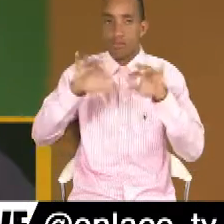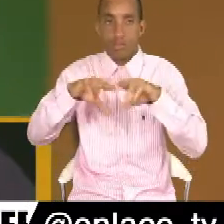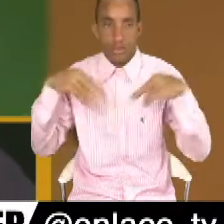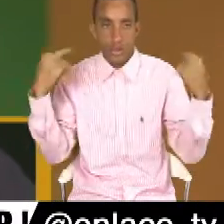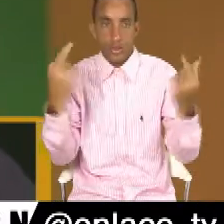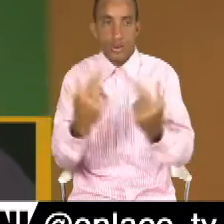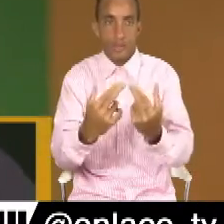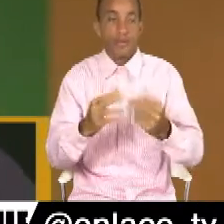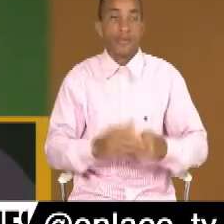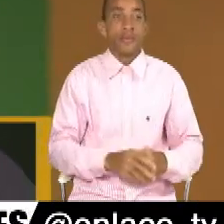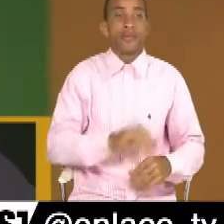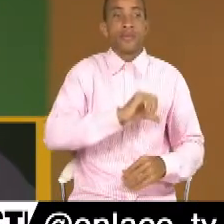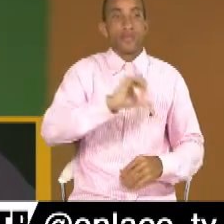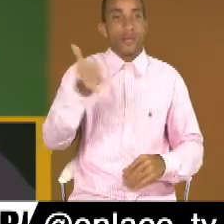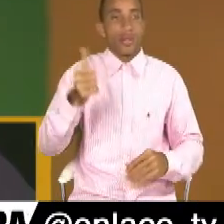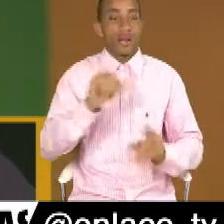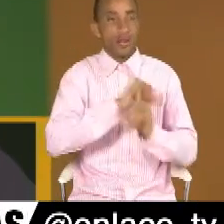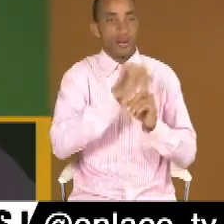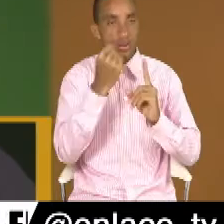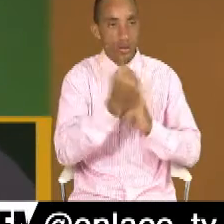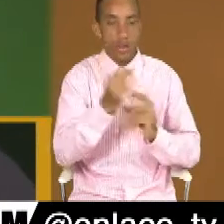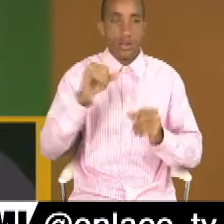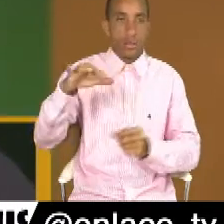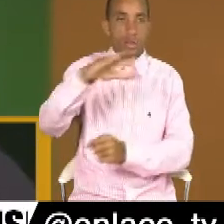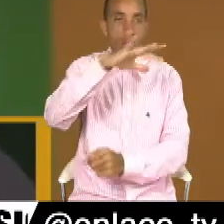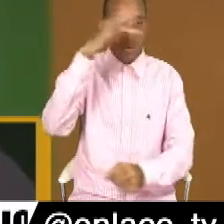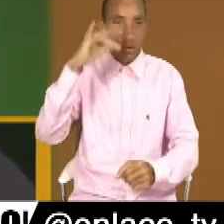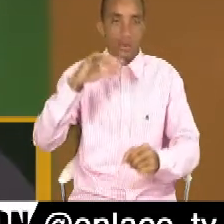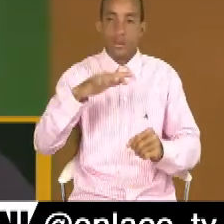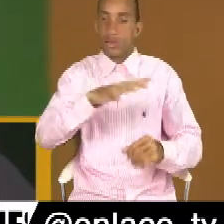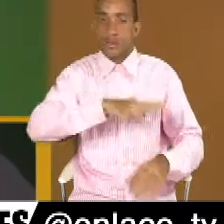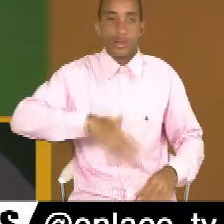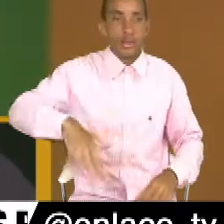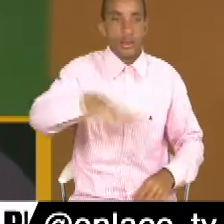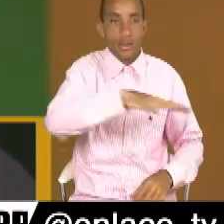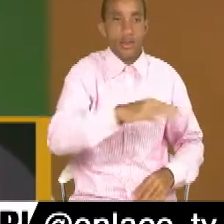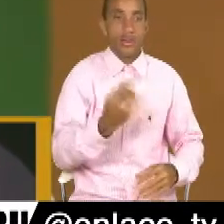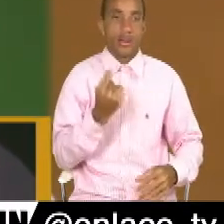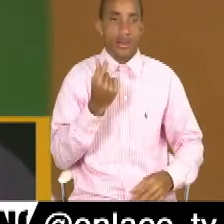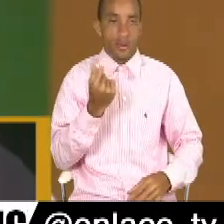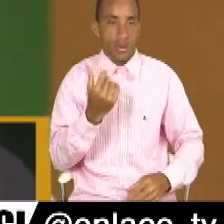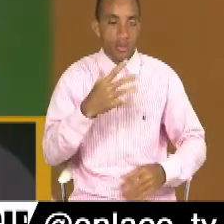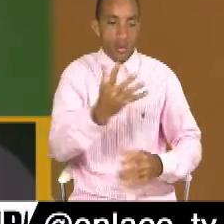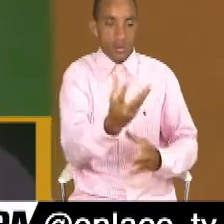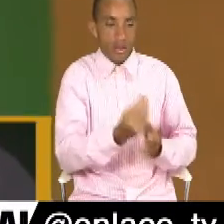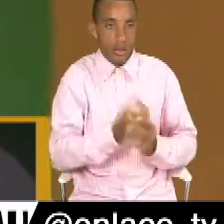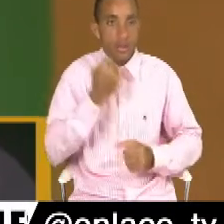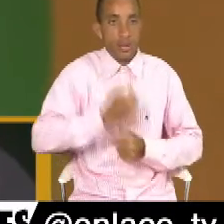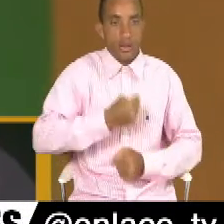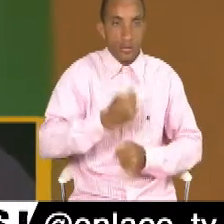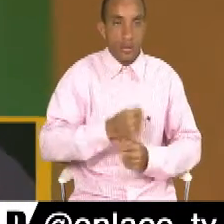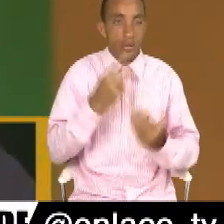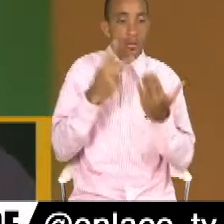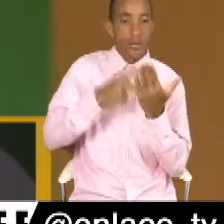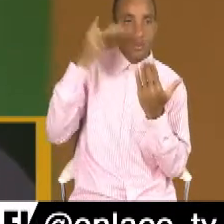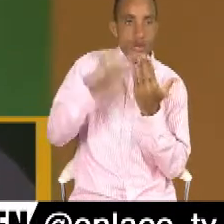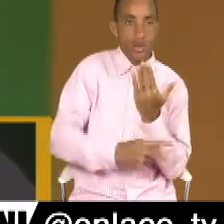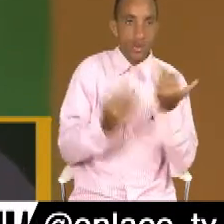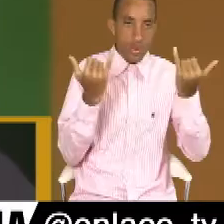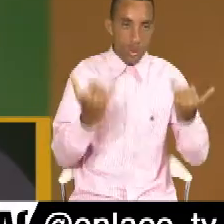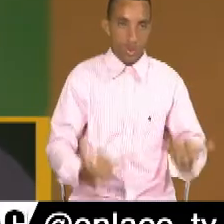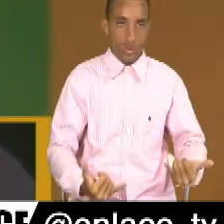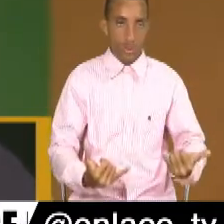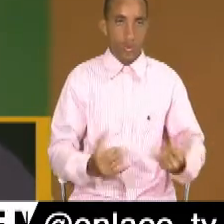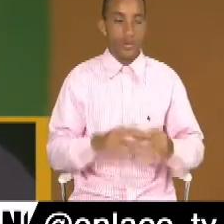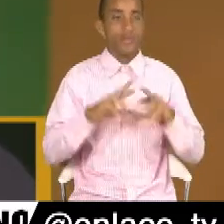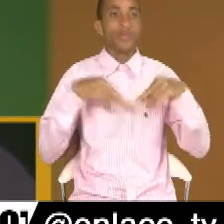sociales, condiciones ambientales, territoriales, económicas y las condiciones laborales. Pero por parte del proyecto, hoy en esta